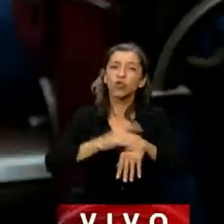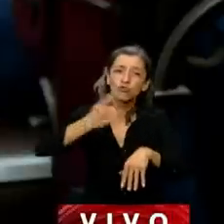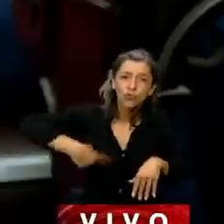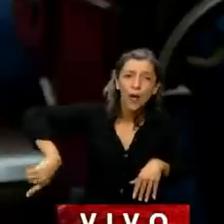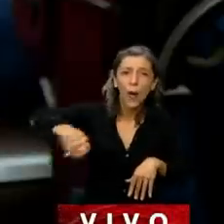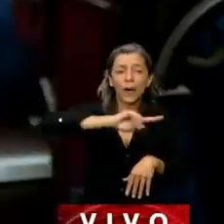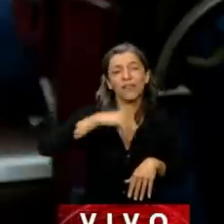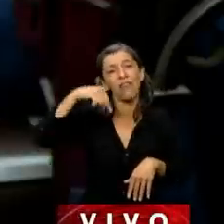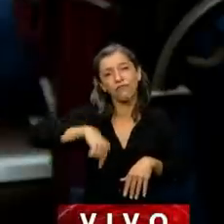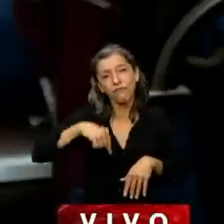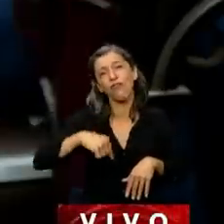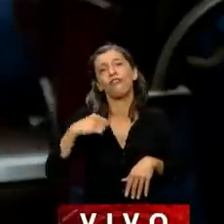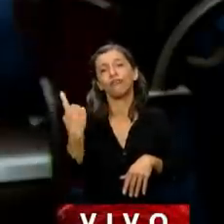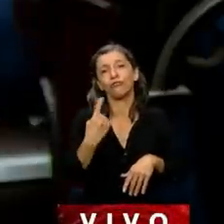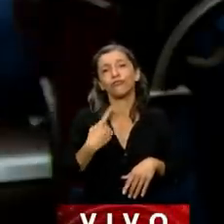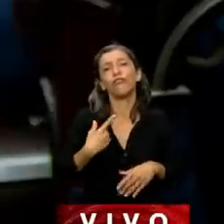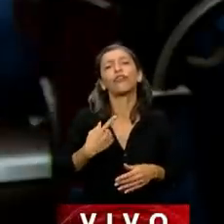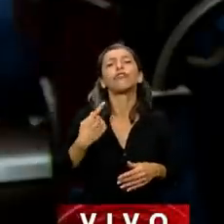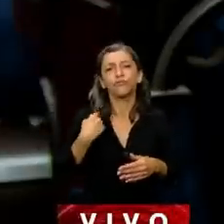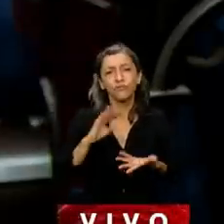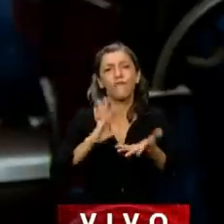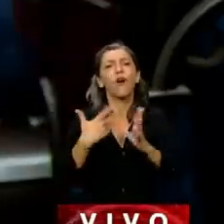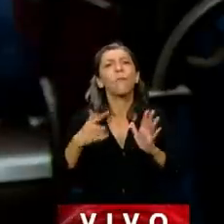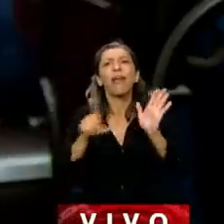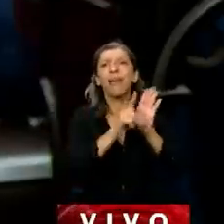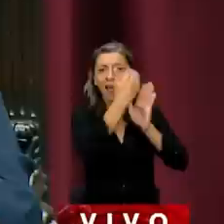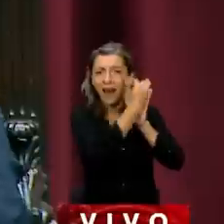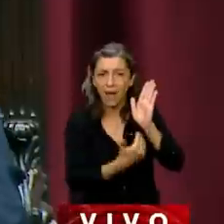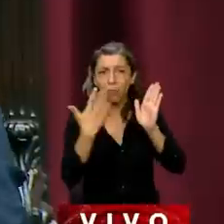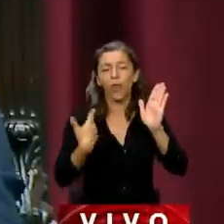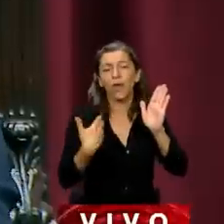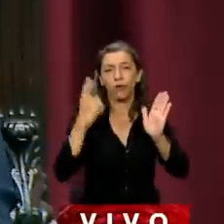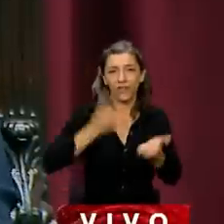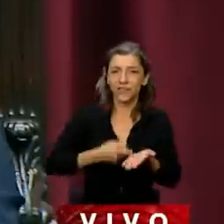le estamos definiendo con esta ley. Muchas gracias.